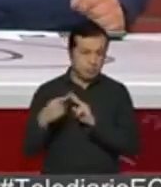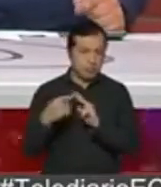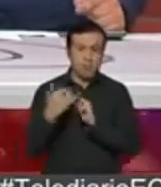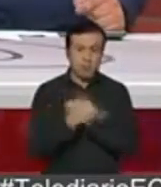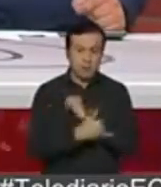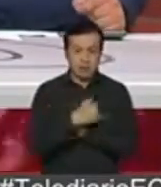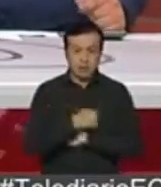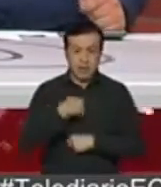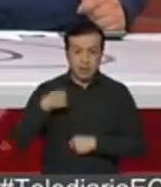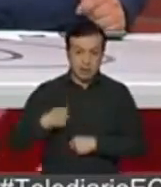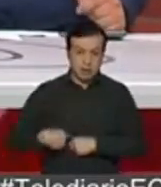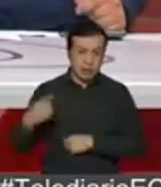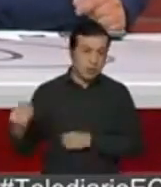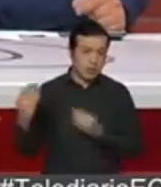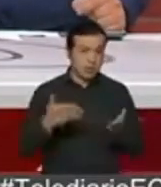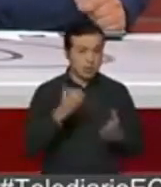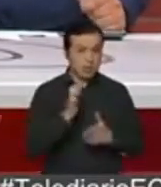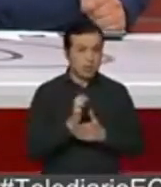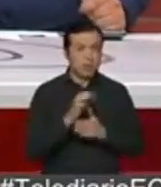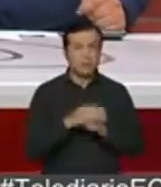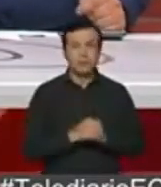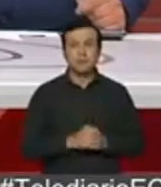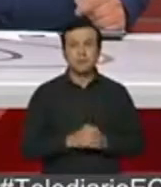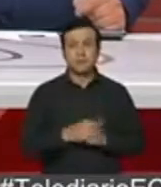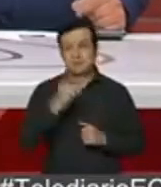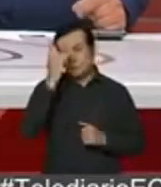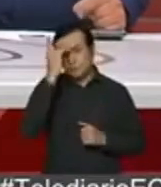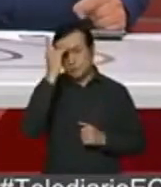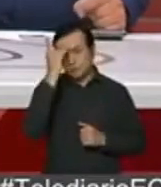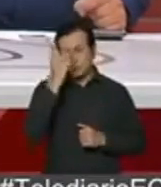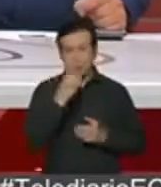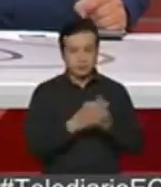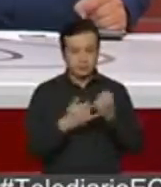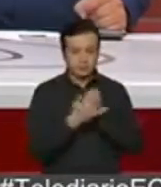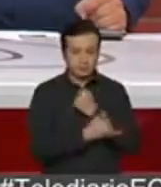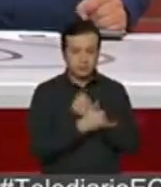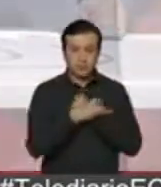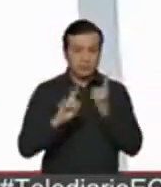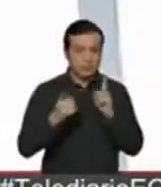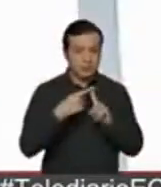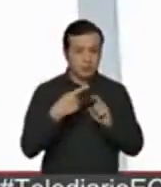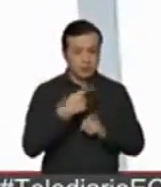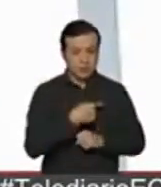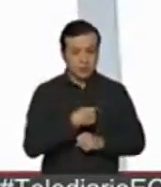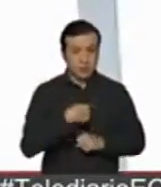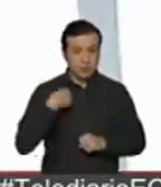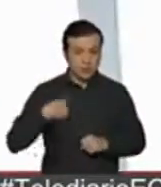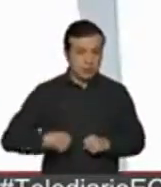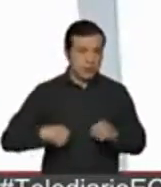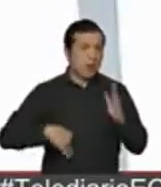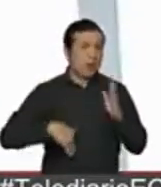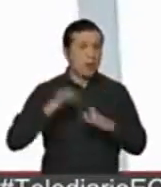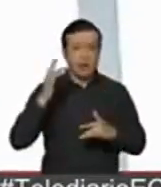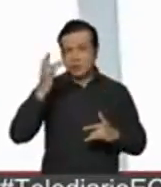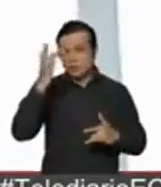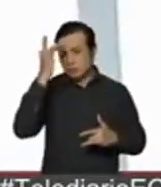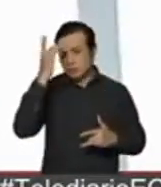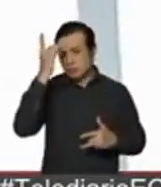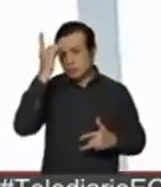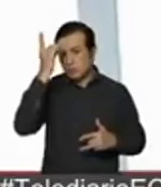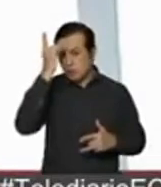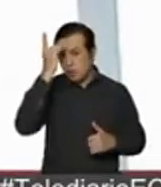país? A nivel de créditos bilaterales, China es el principal acreedor del Ecuador, por mucho.